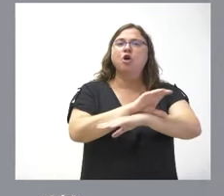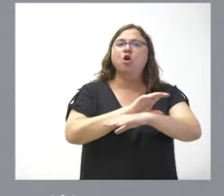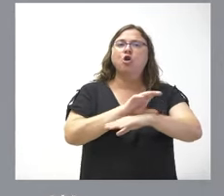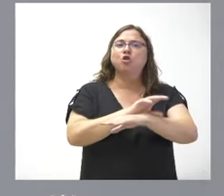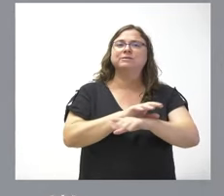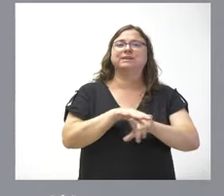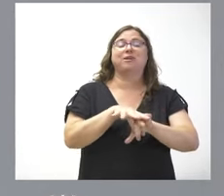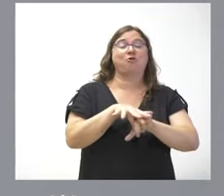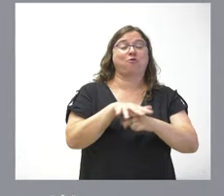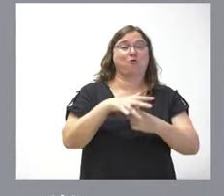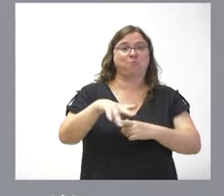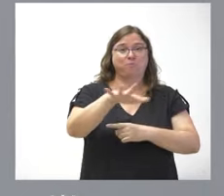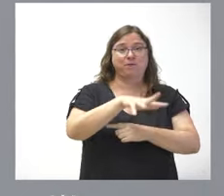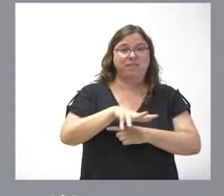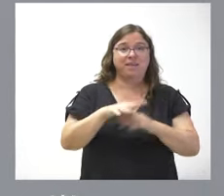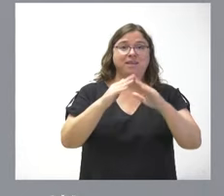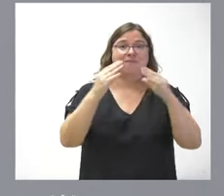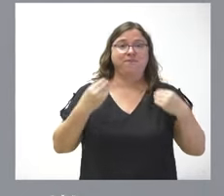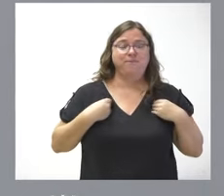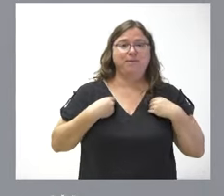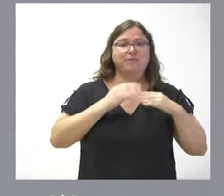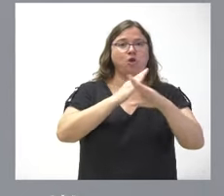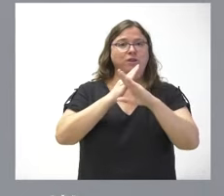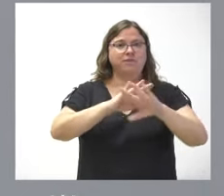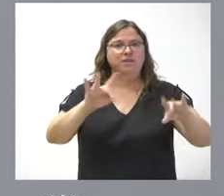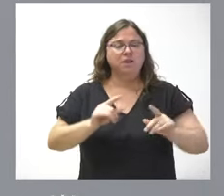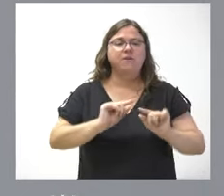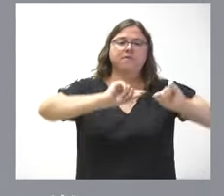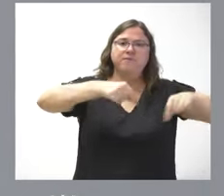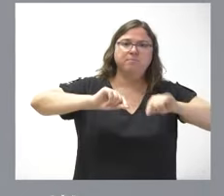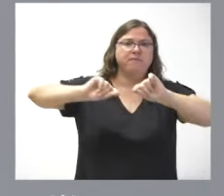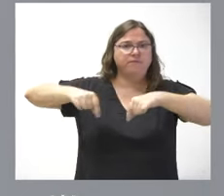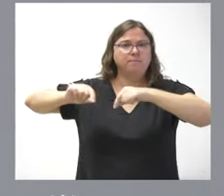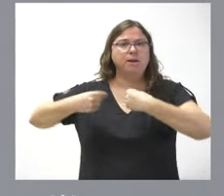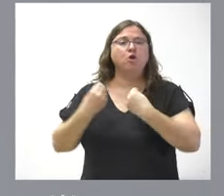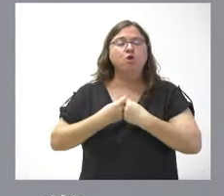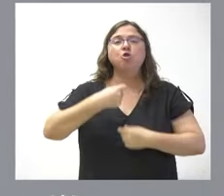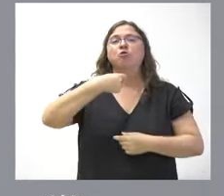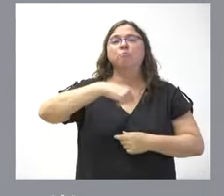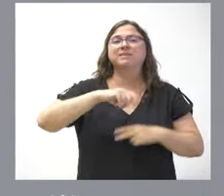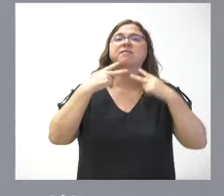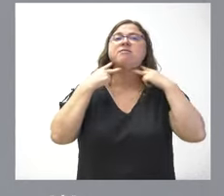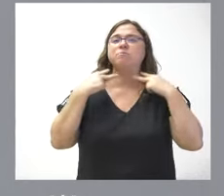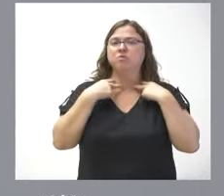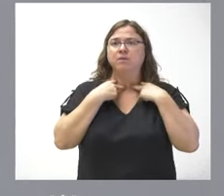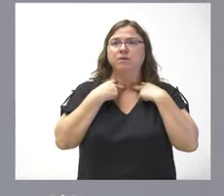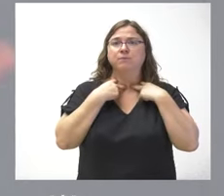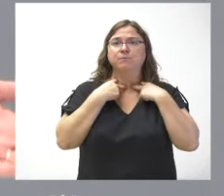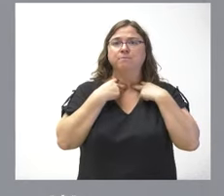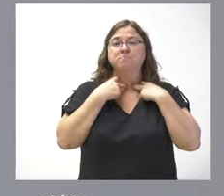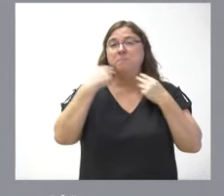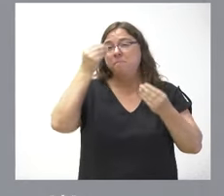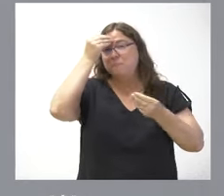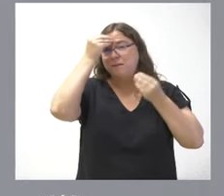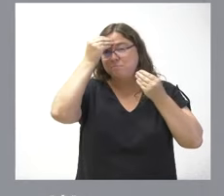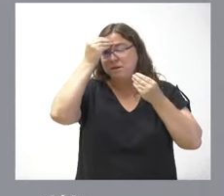ambiente vivienda del territorio ha ido firmando acuerdos con presidentes de diputaciones provinciales supongo que en